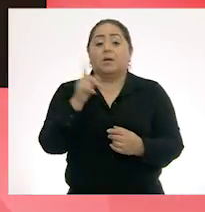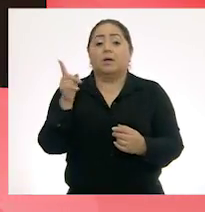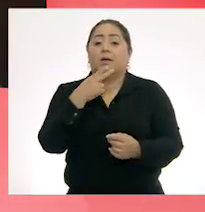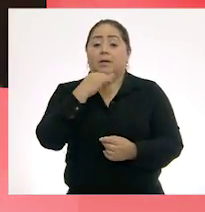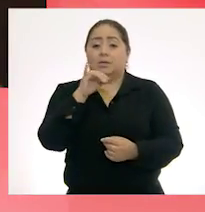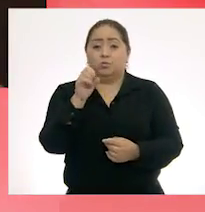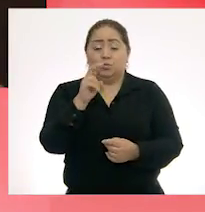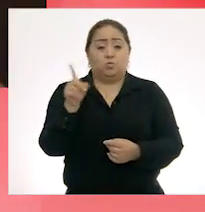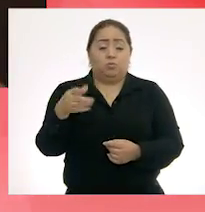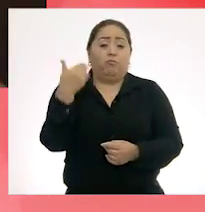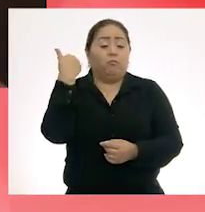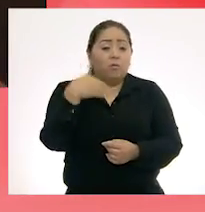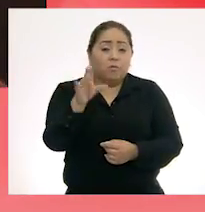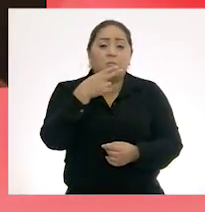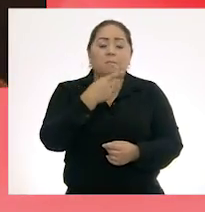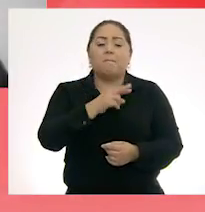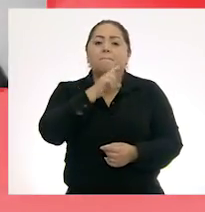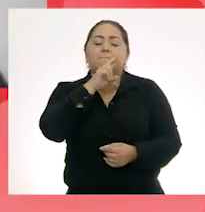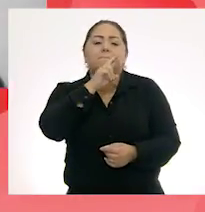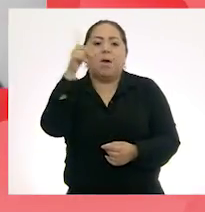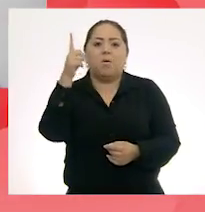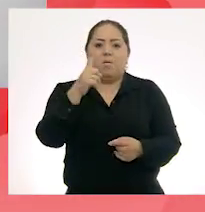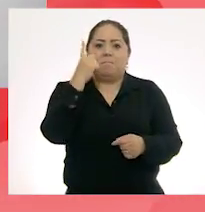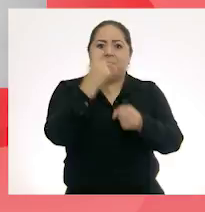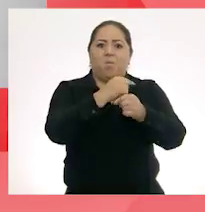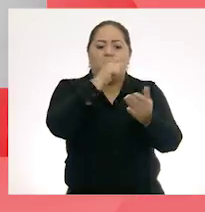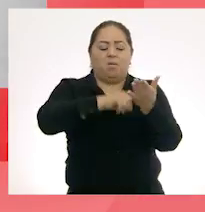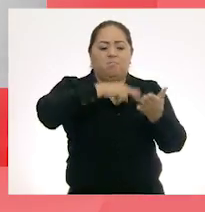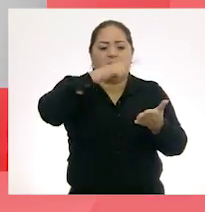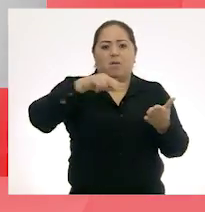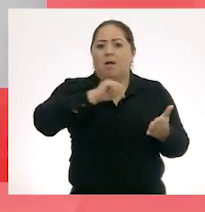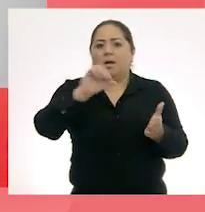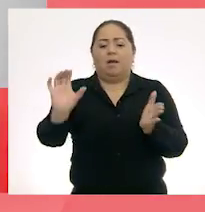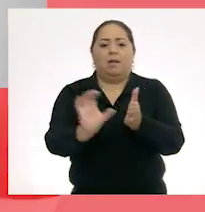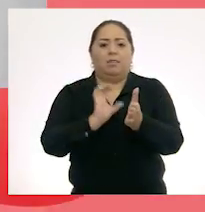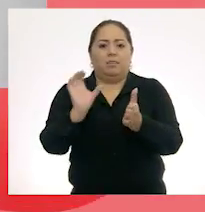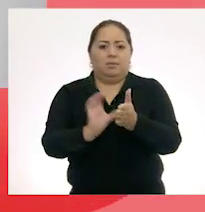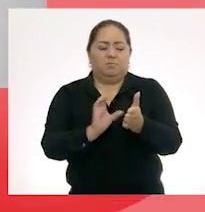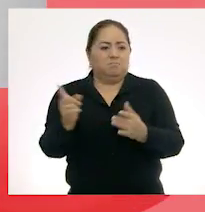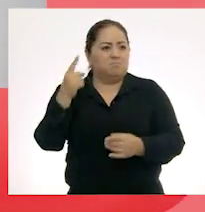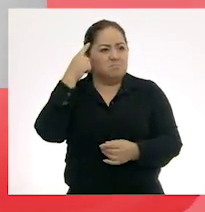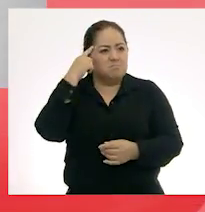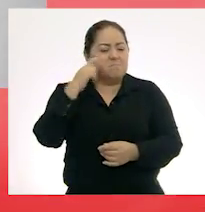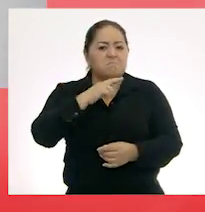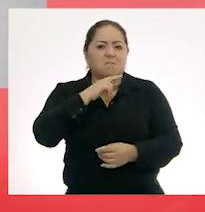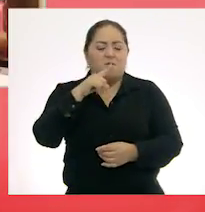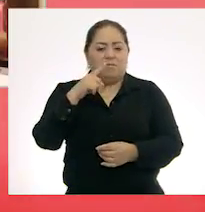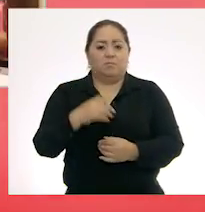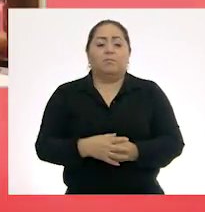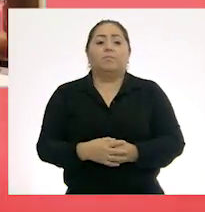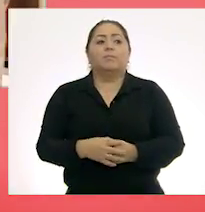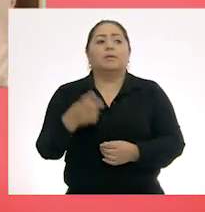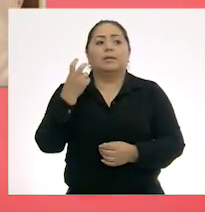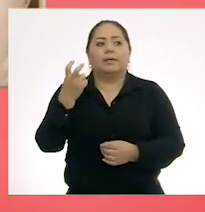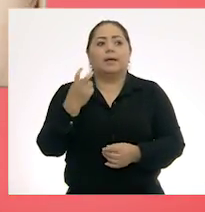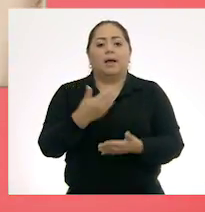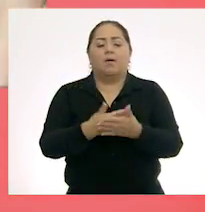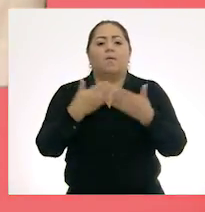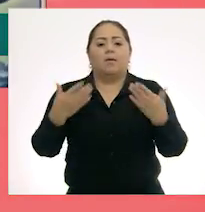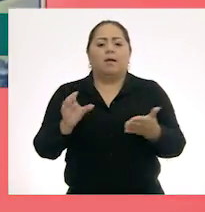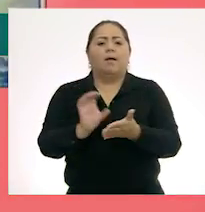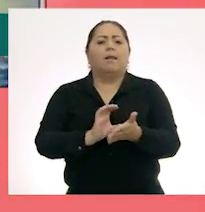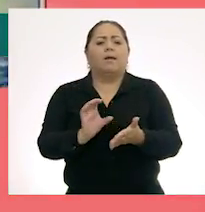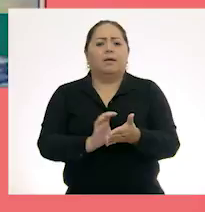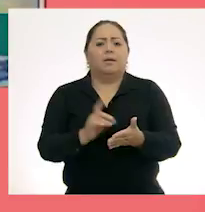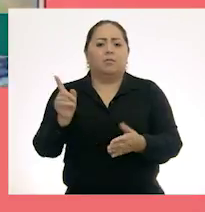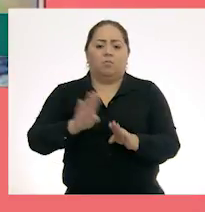Jesús Helguera fue el mejor de los pintores de calendarios, el más icónico. ¿En qué se ha convertido ahora el